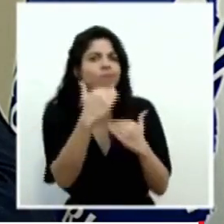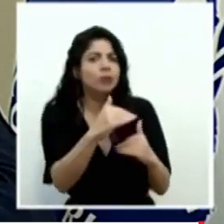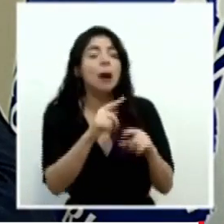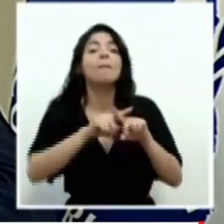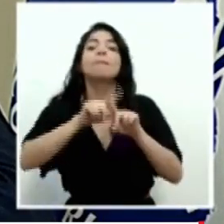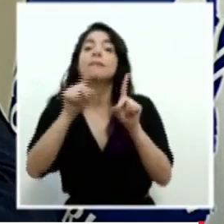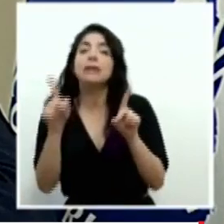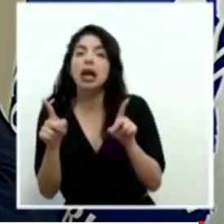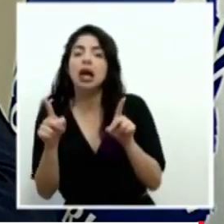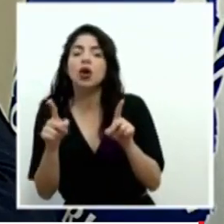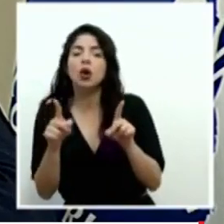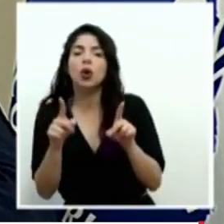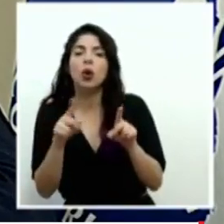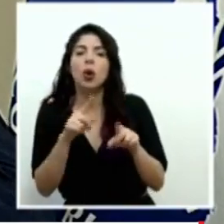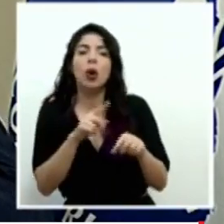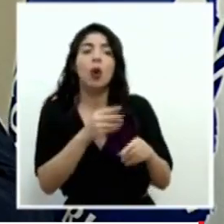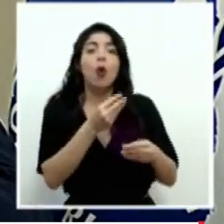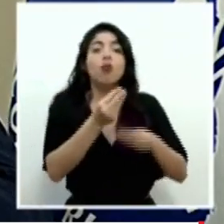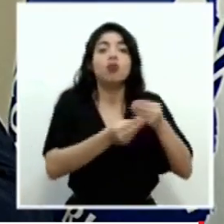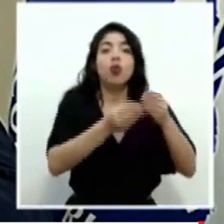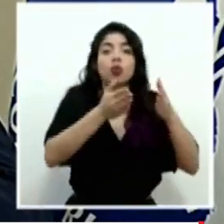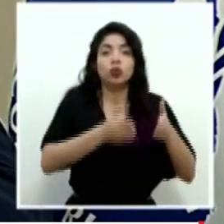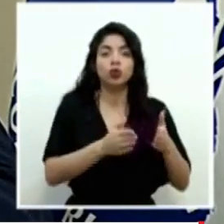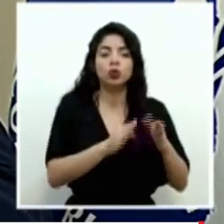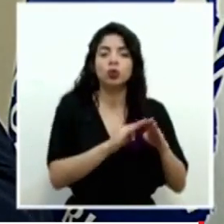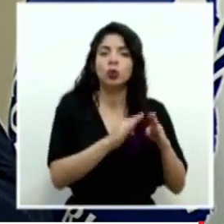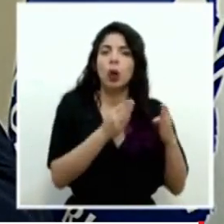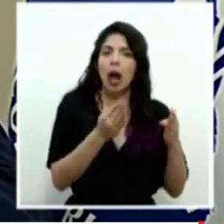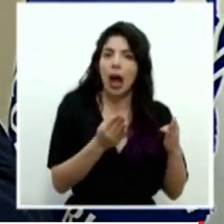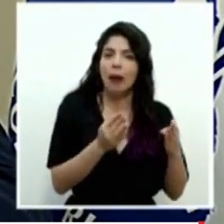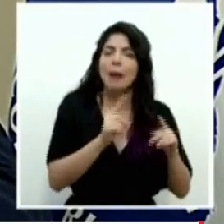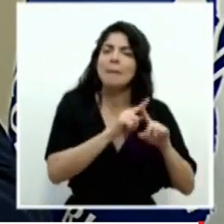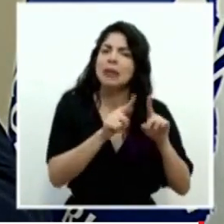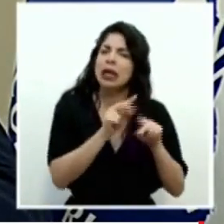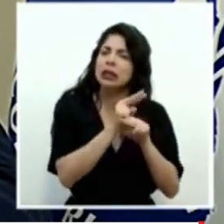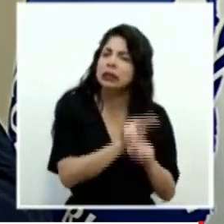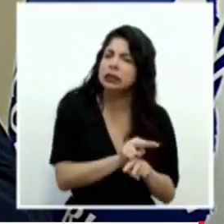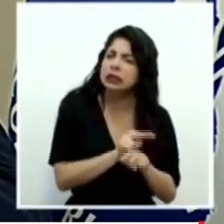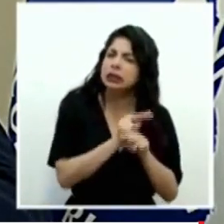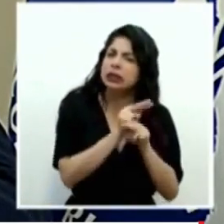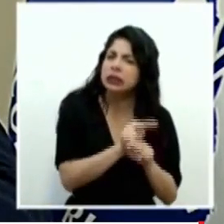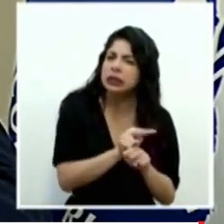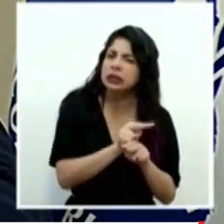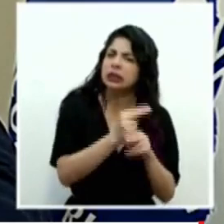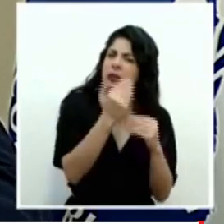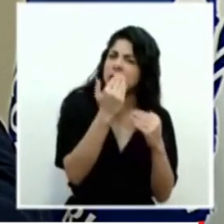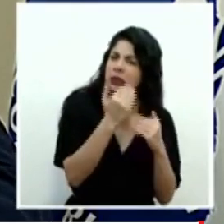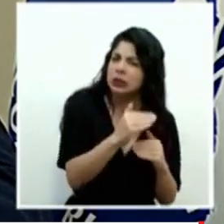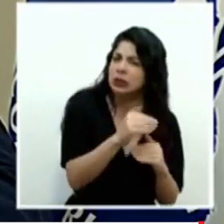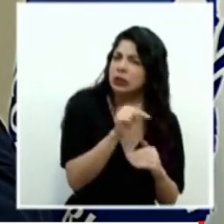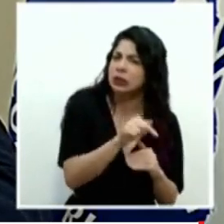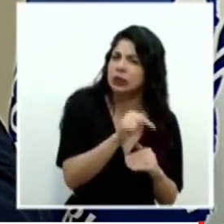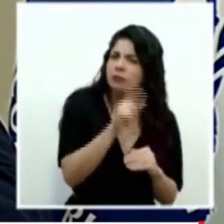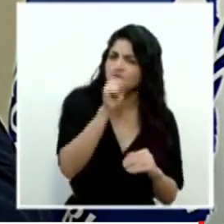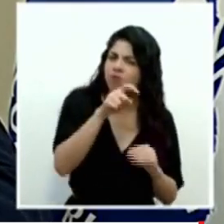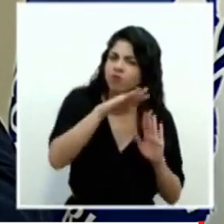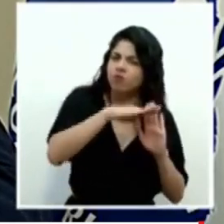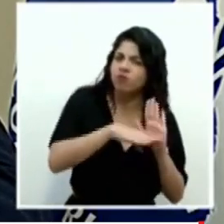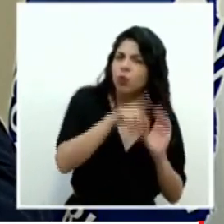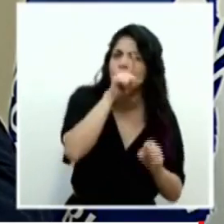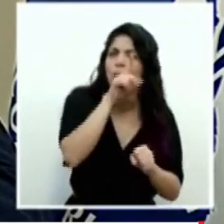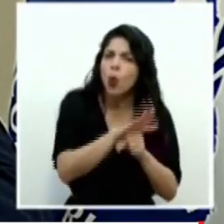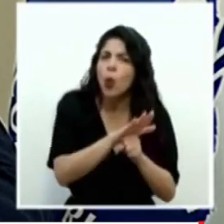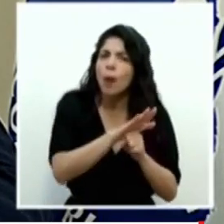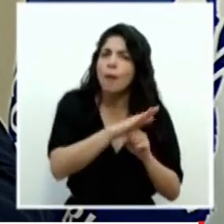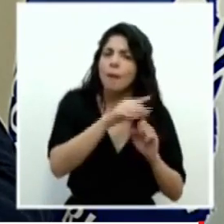a habilitar la labor productiva con un seguimiento, eso sí, muy feroz, muy estricto del cumplimiento de